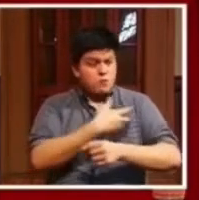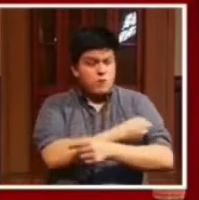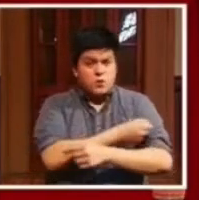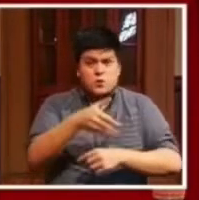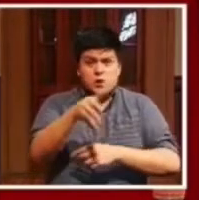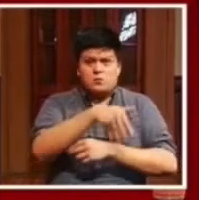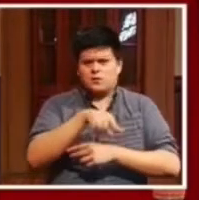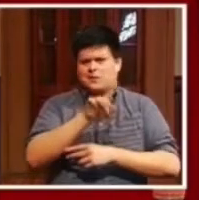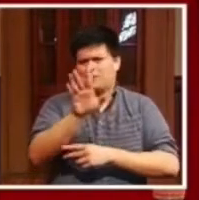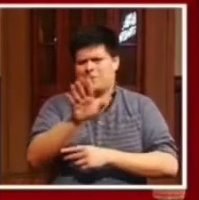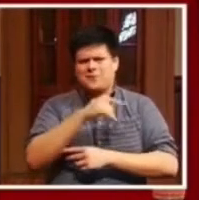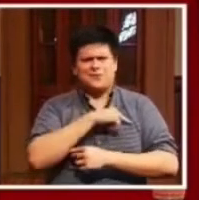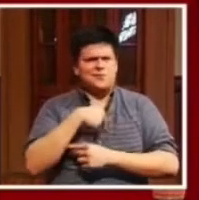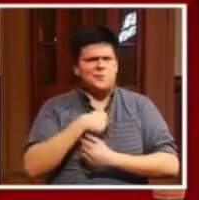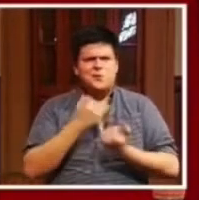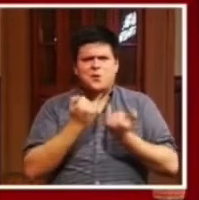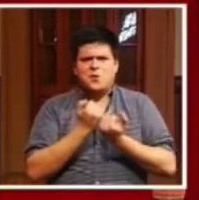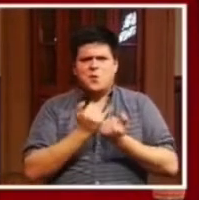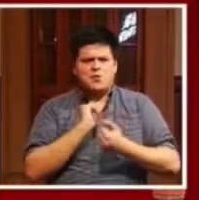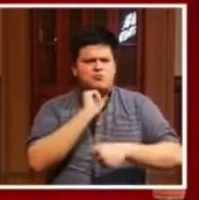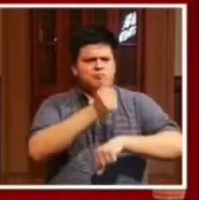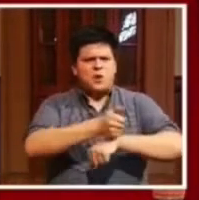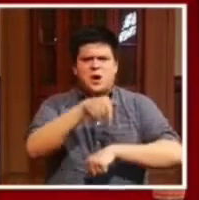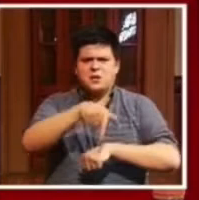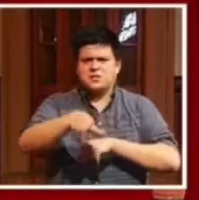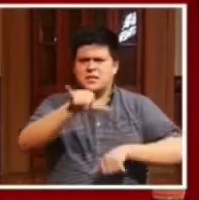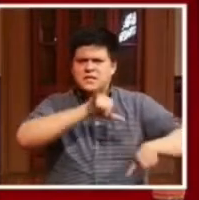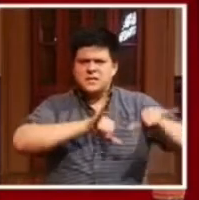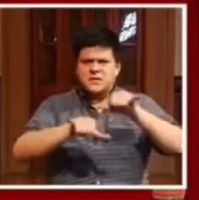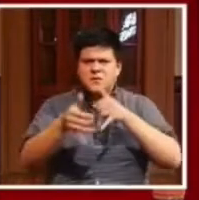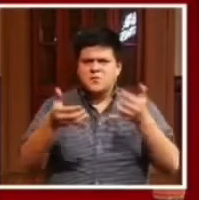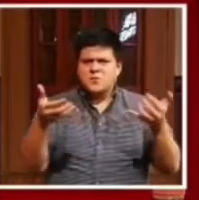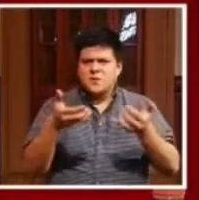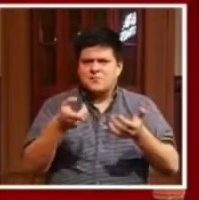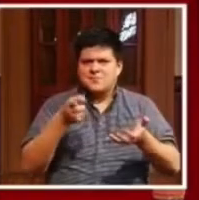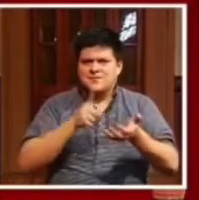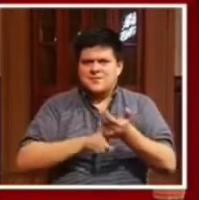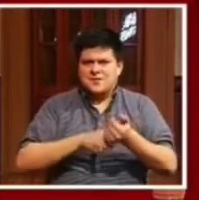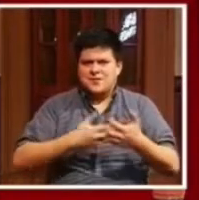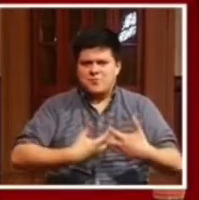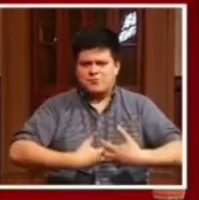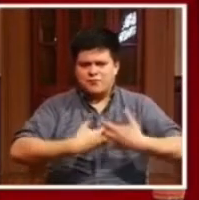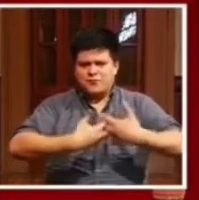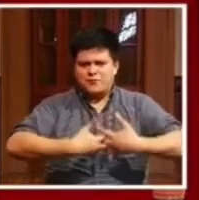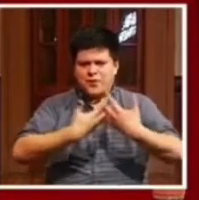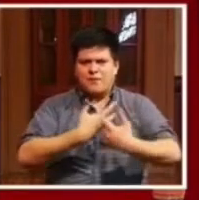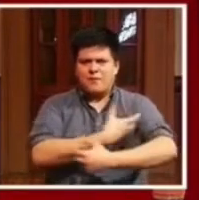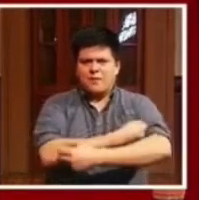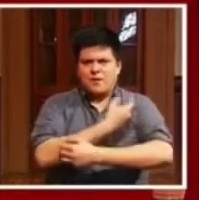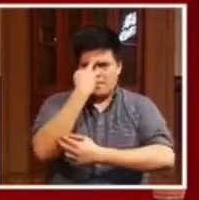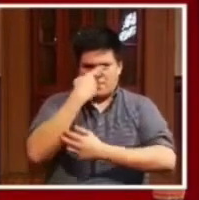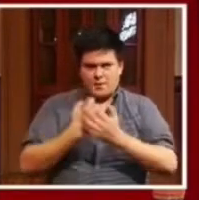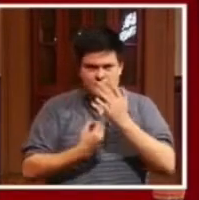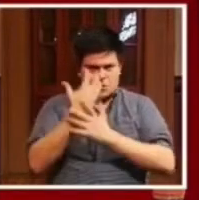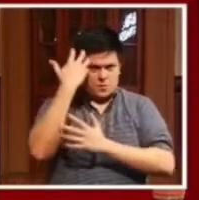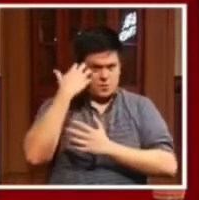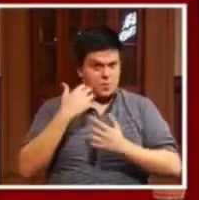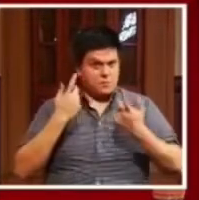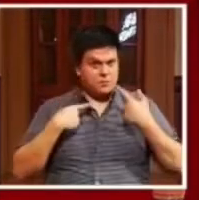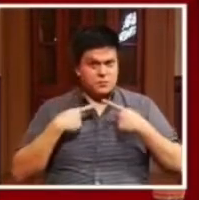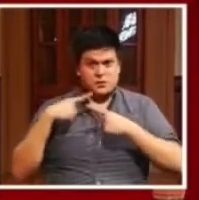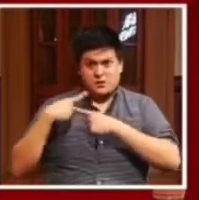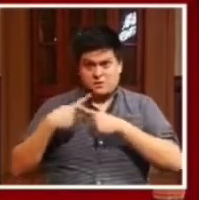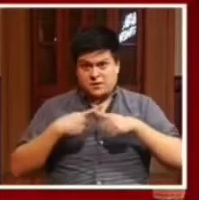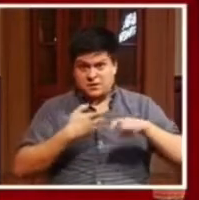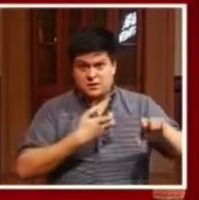sino también para poner una empresa, para poner un laboratorio que produzca vacunas para los nuevo leoneses,